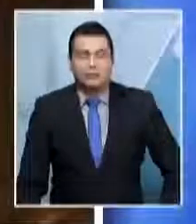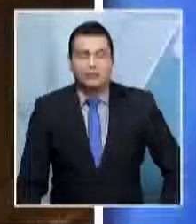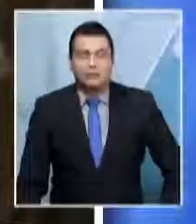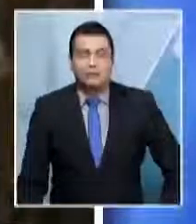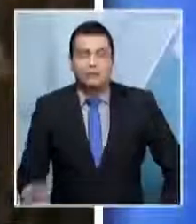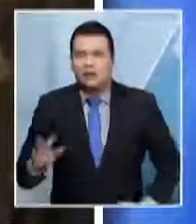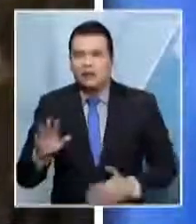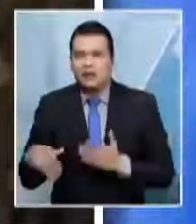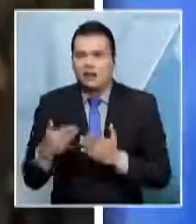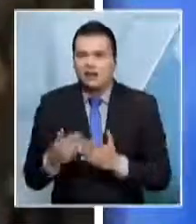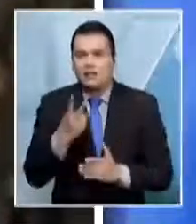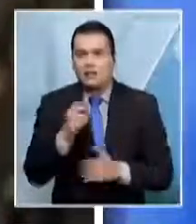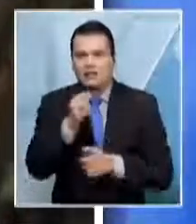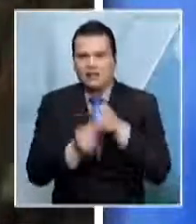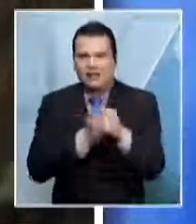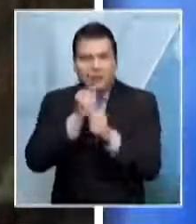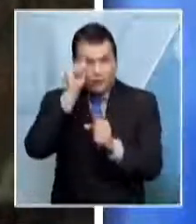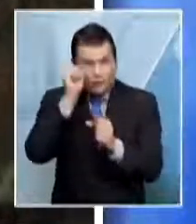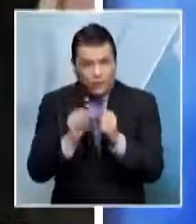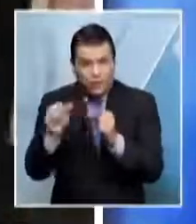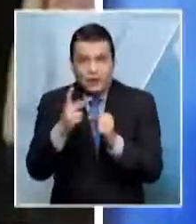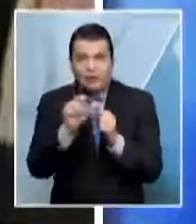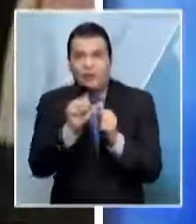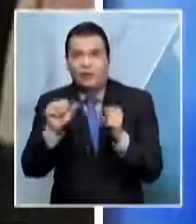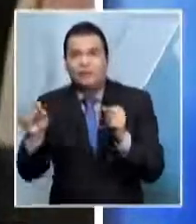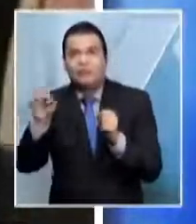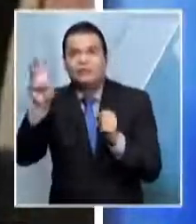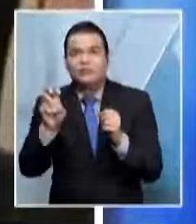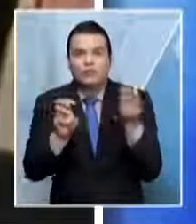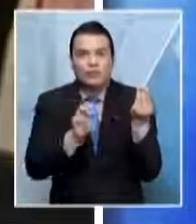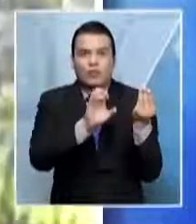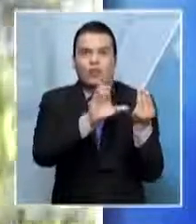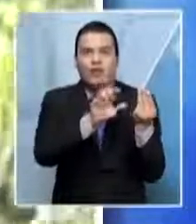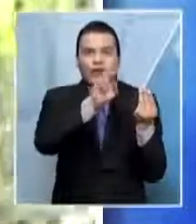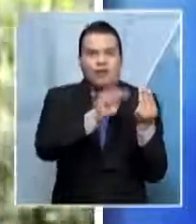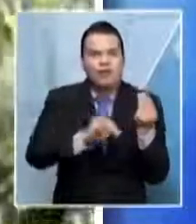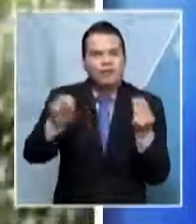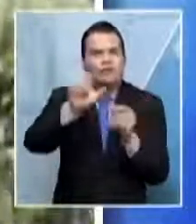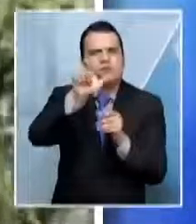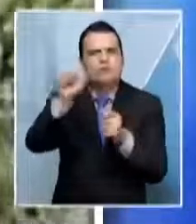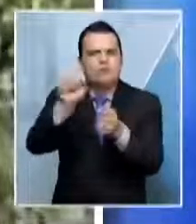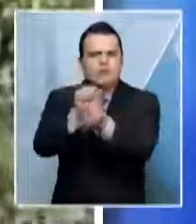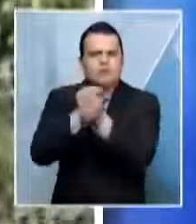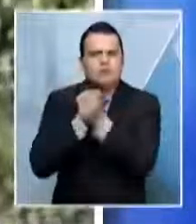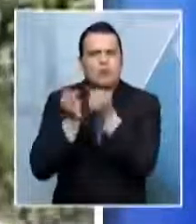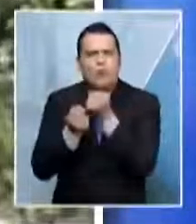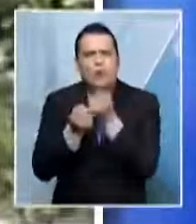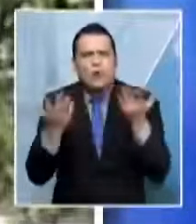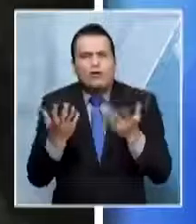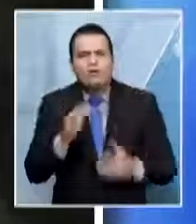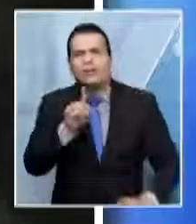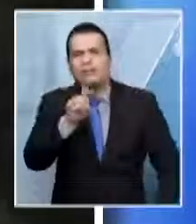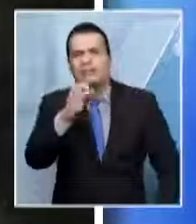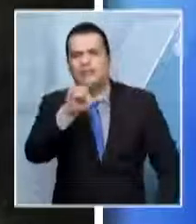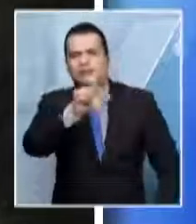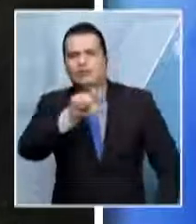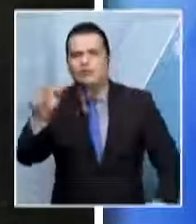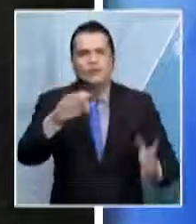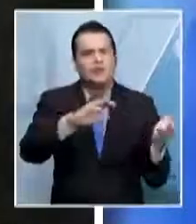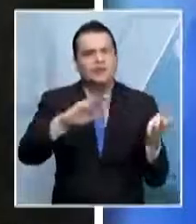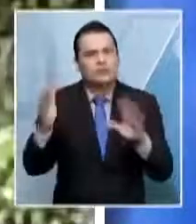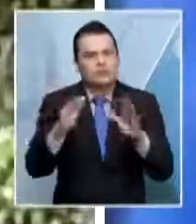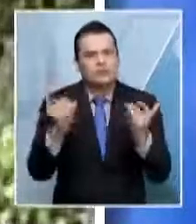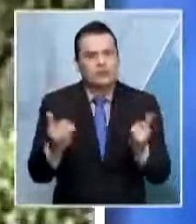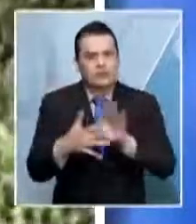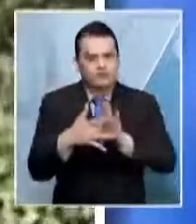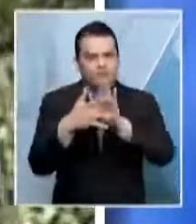Hace 20 años, un comando del ELN asaltó el kilómetro 18 y secuestró a más de 60 personas. 90